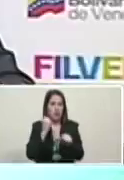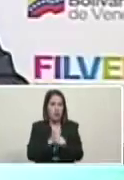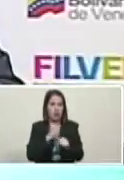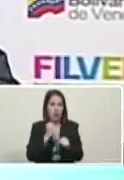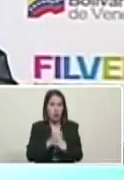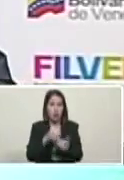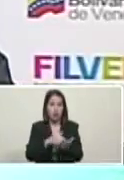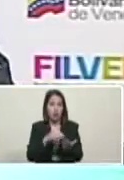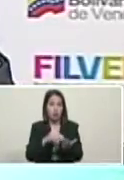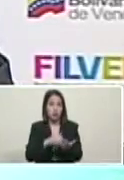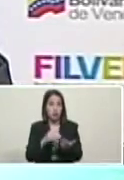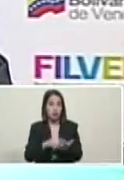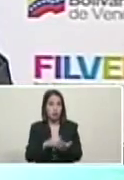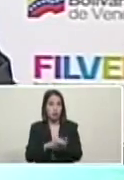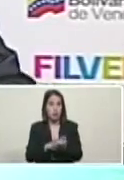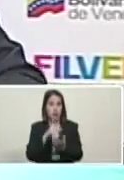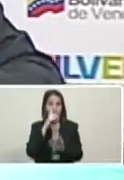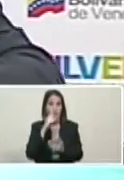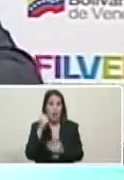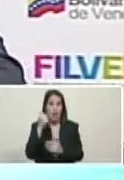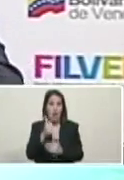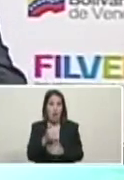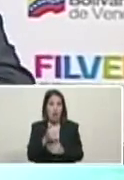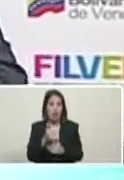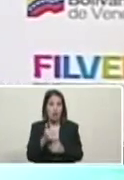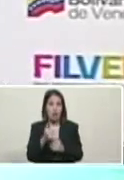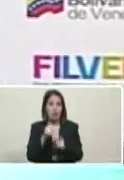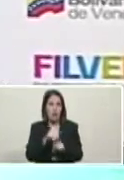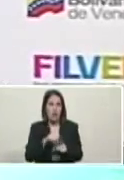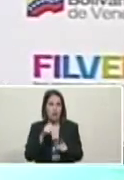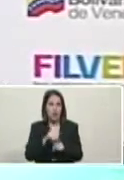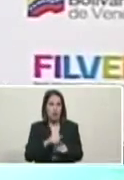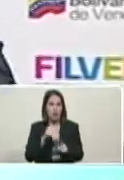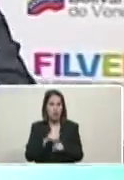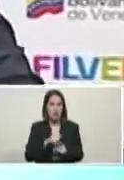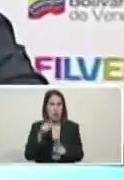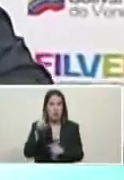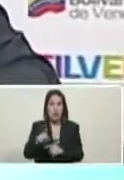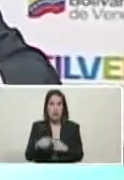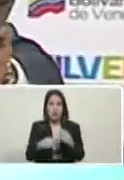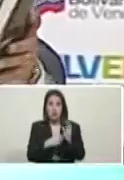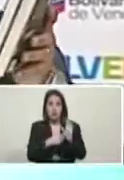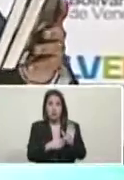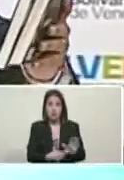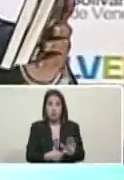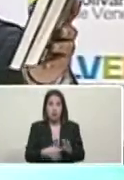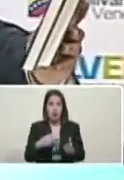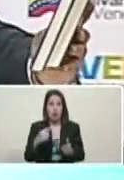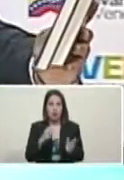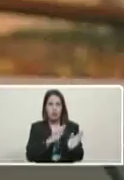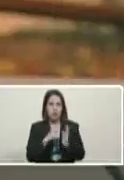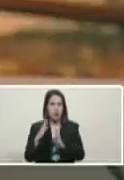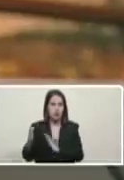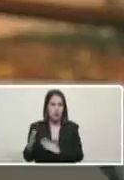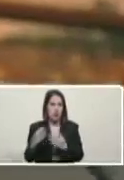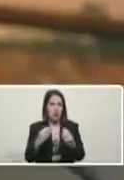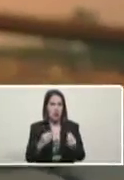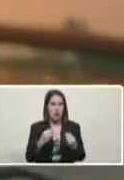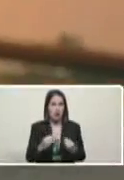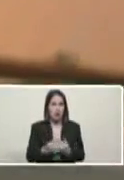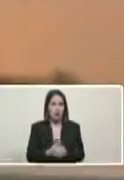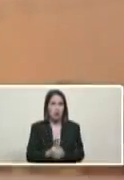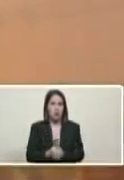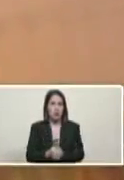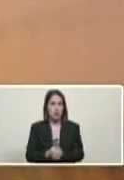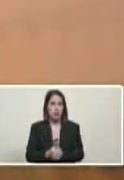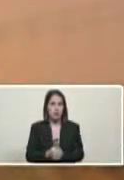conozco también, de muchos años de lucha. También tenemos de la Biblioteca Ayacucho, Narraciones Puertorriqueñas, nuestra